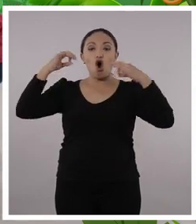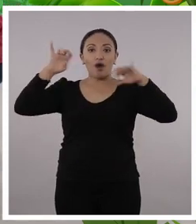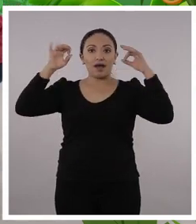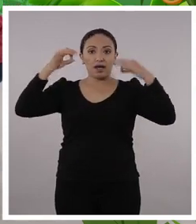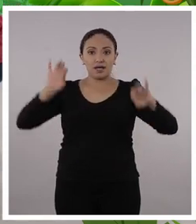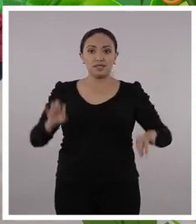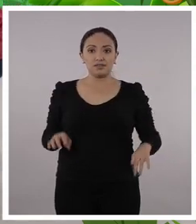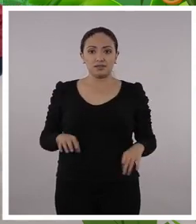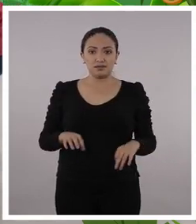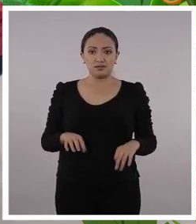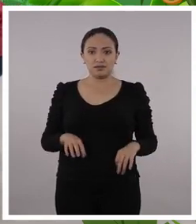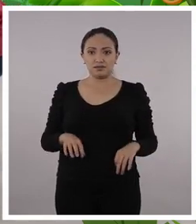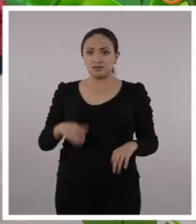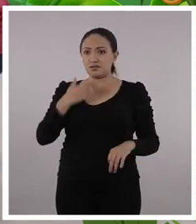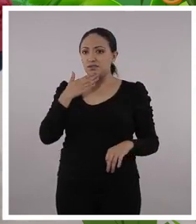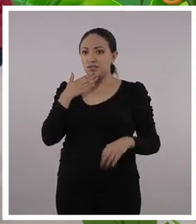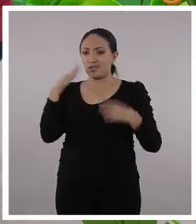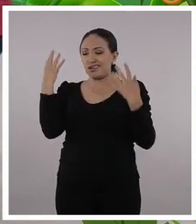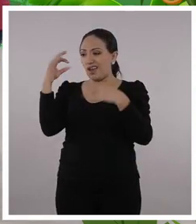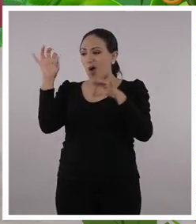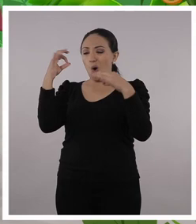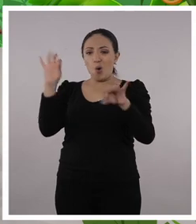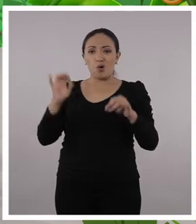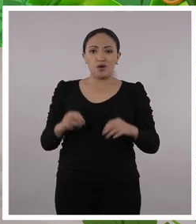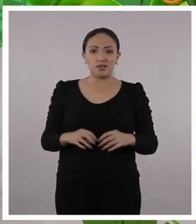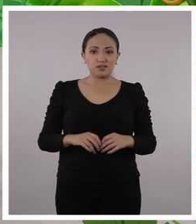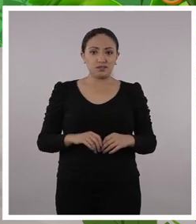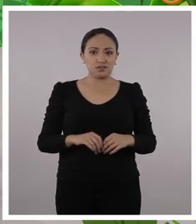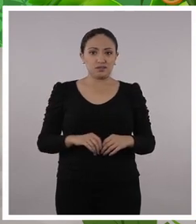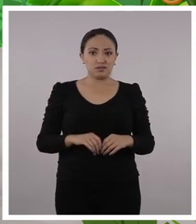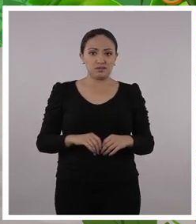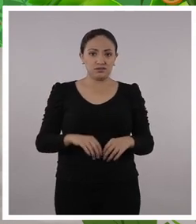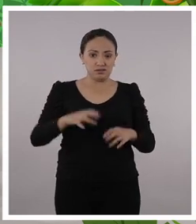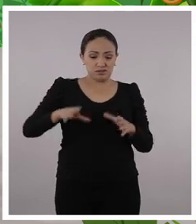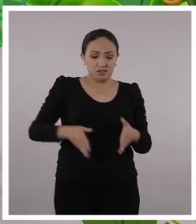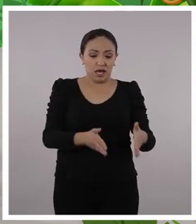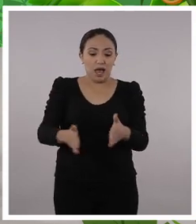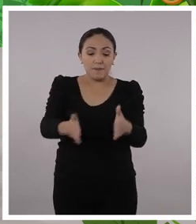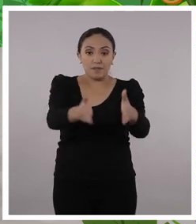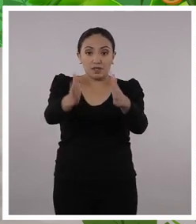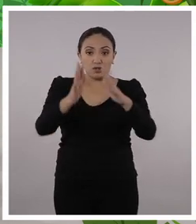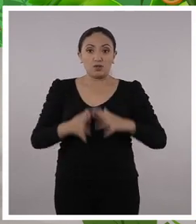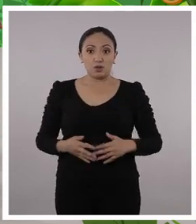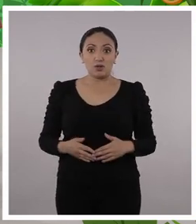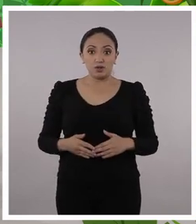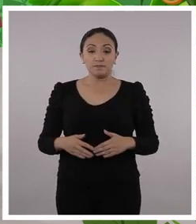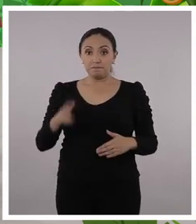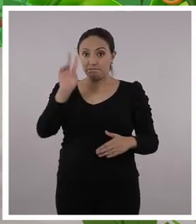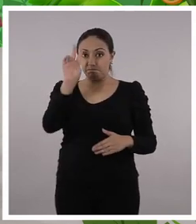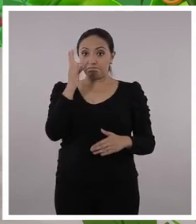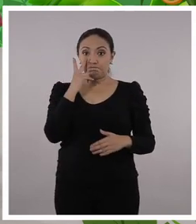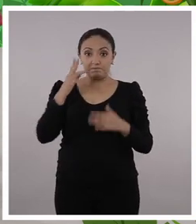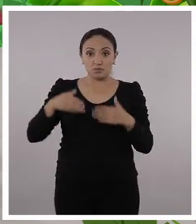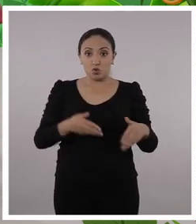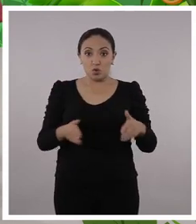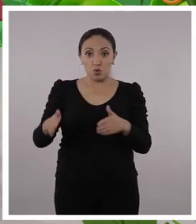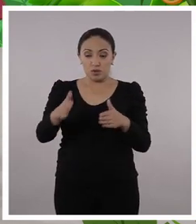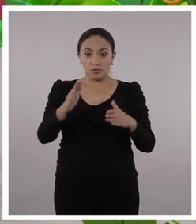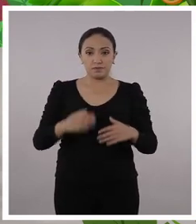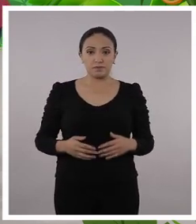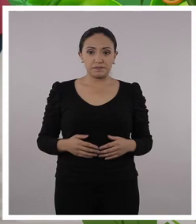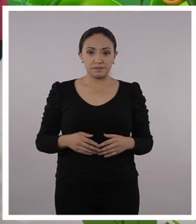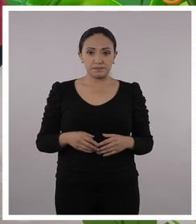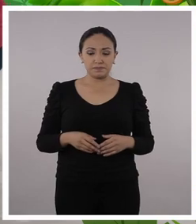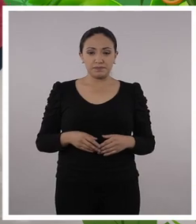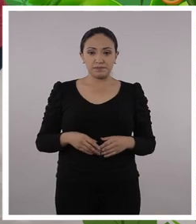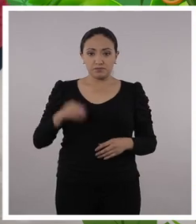hojas, Jessie? ¿Unas hojas? ¿Dónde vamos a poner? ¿Qué tal si creamos algo así como un camino de hojas por aquí? Un camino de hojas. A